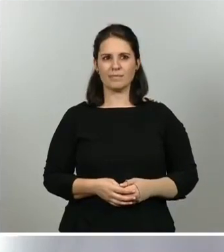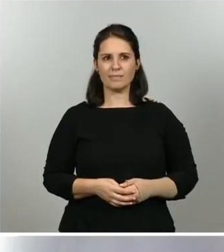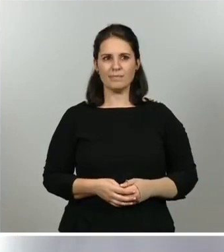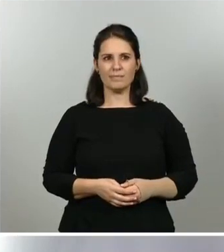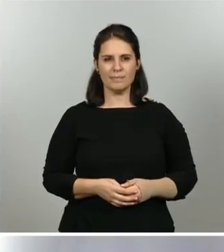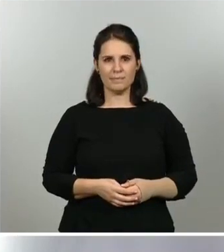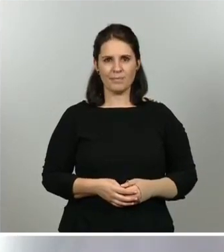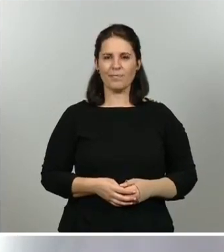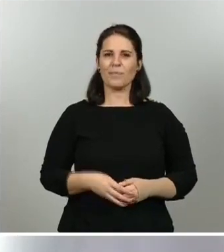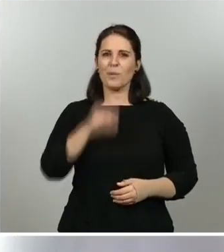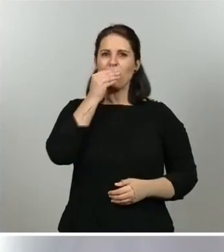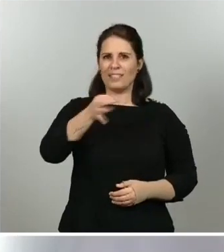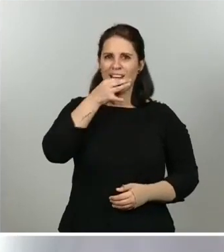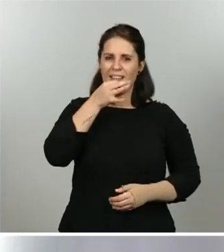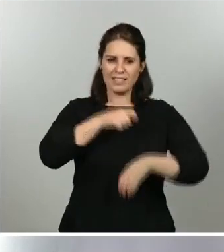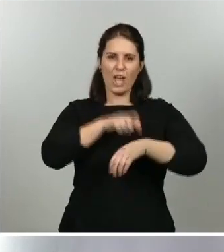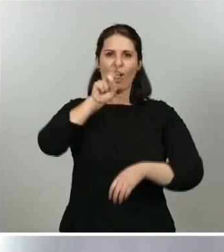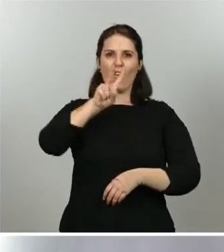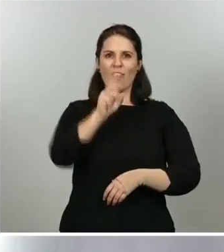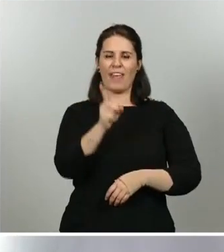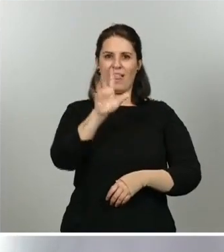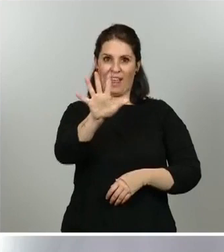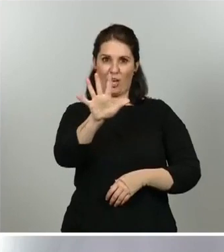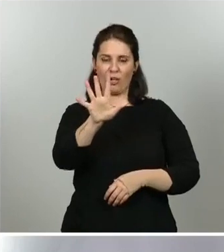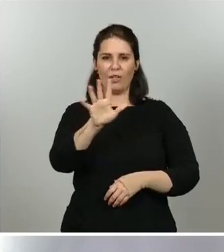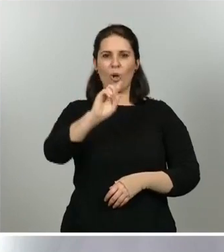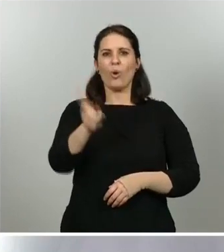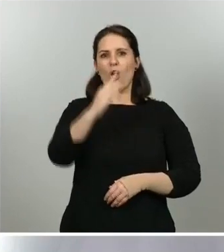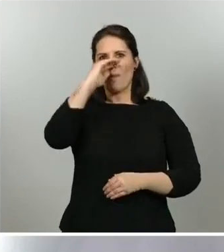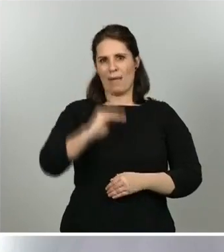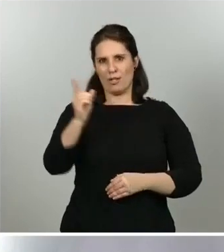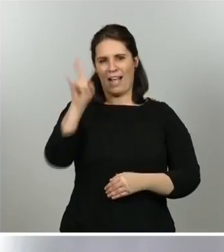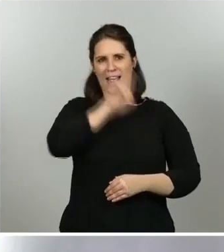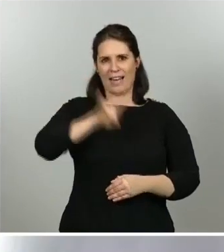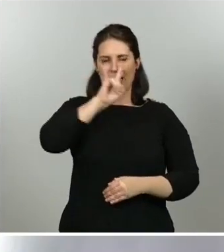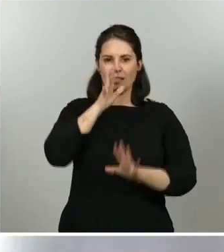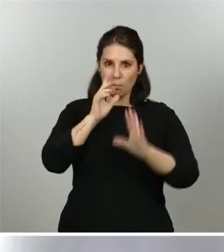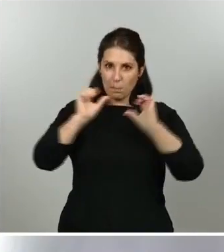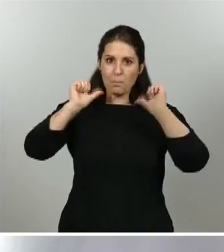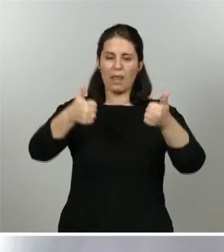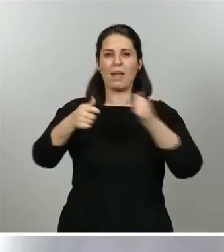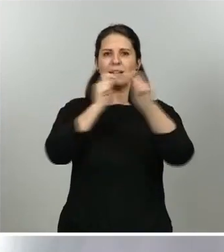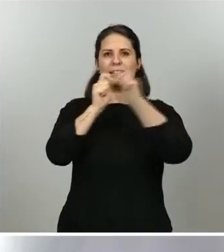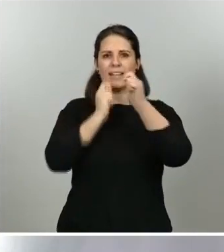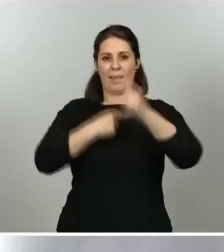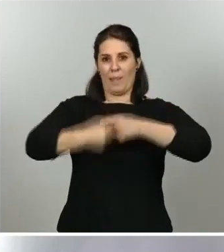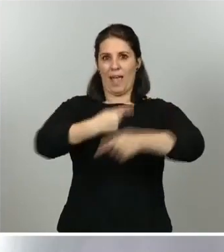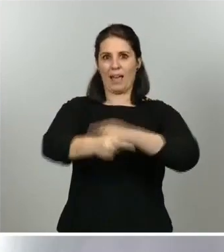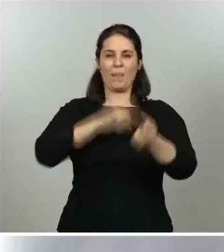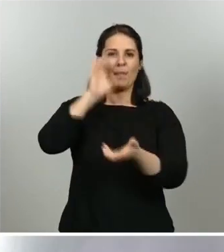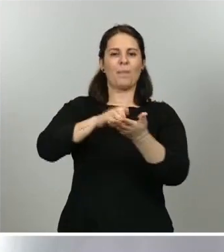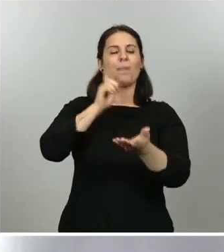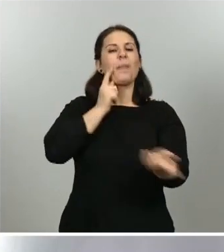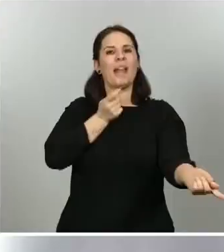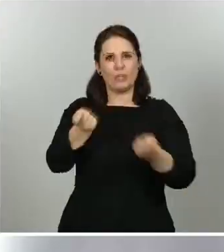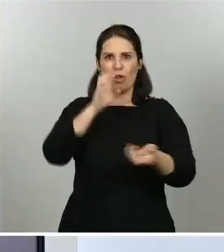Muy buenas tardes, son las 12:05, una hora menos en Canarias. Comienza la rueda de prensa diaria del director del Centro de Coordinación de Alertas y Emergencias